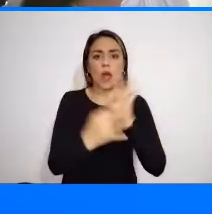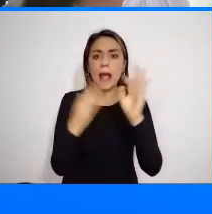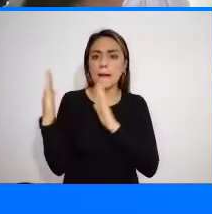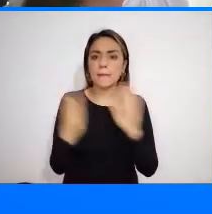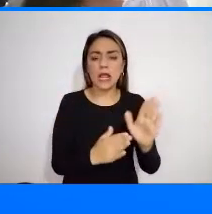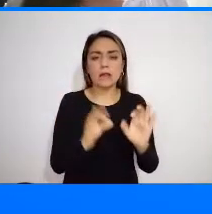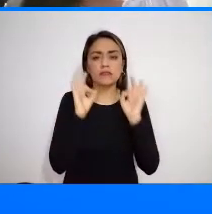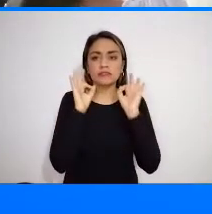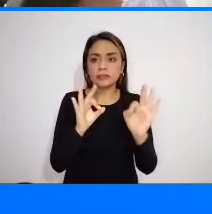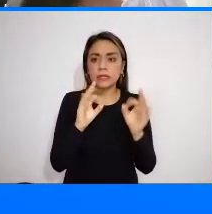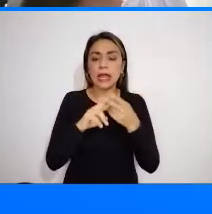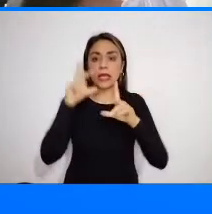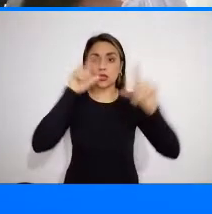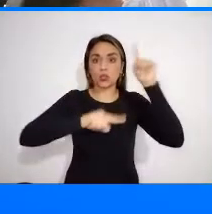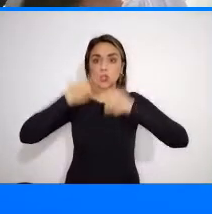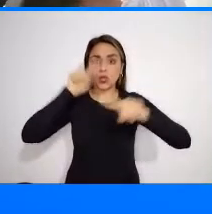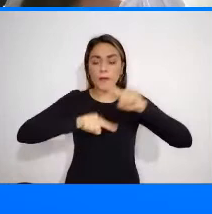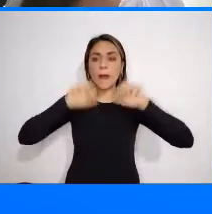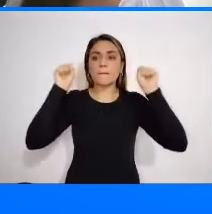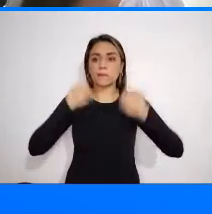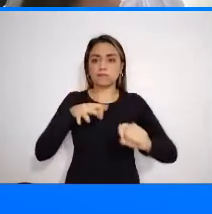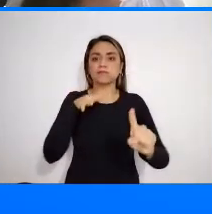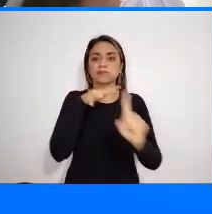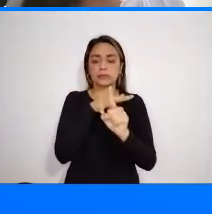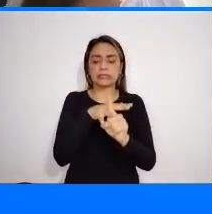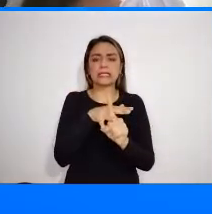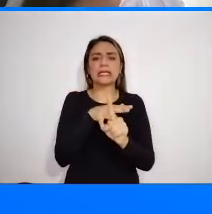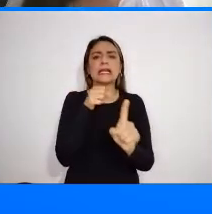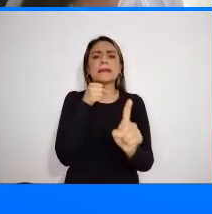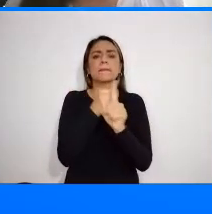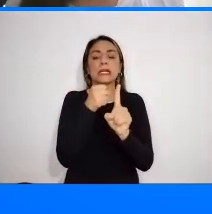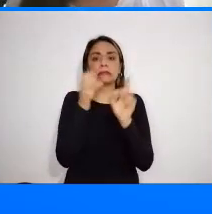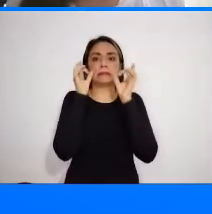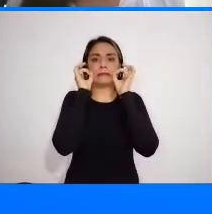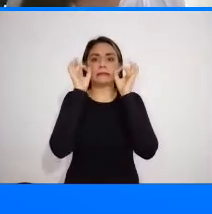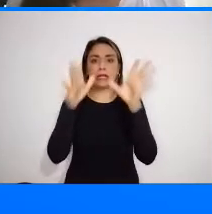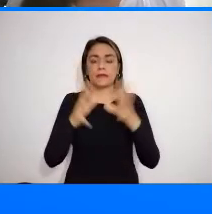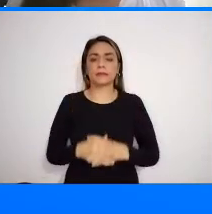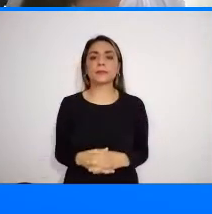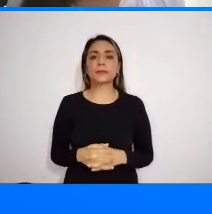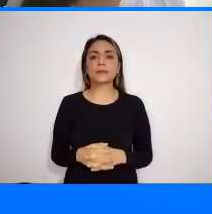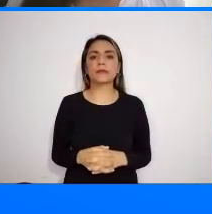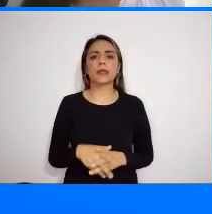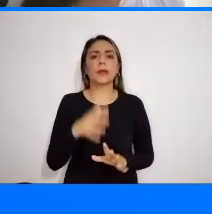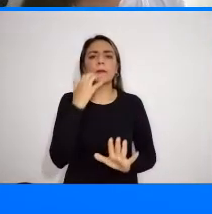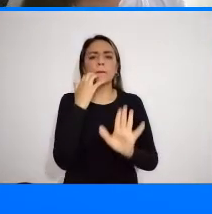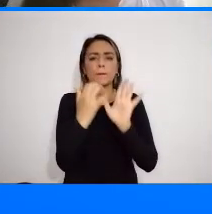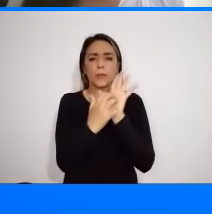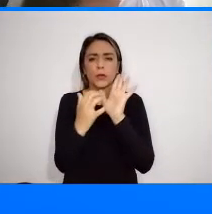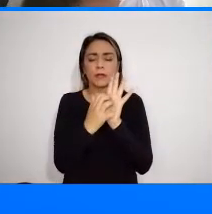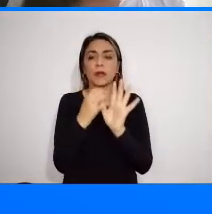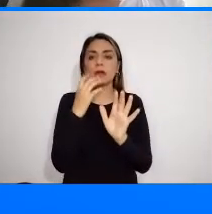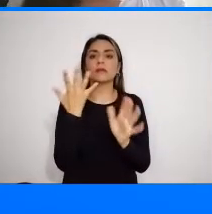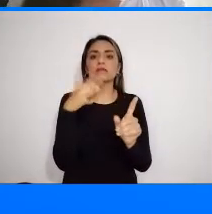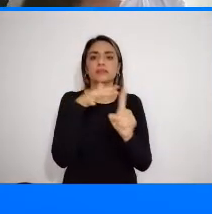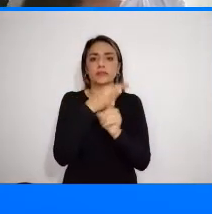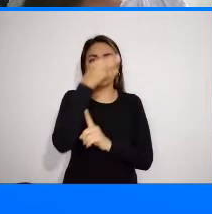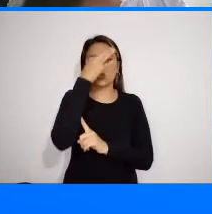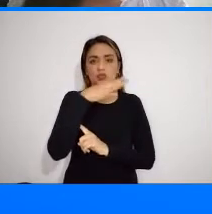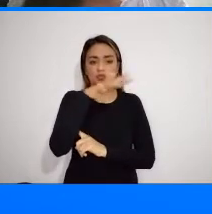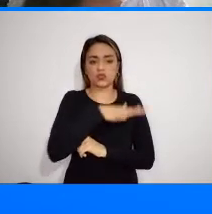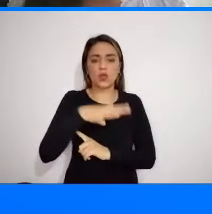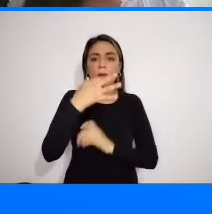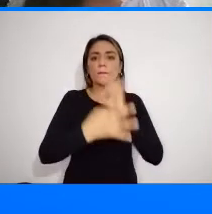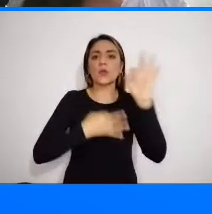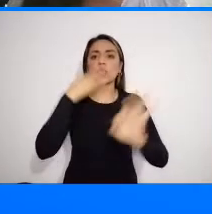eh, el turismo, pues tenemos impactos muy graves. Por ejemplo, la contaminación que lleva a procesos